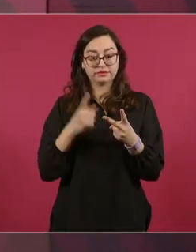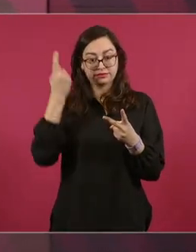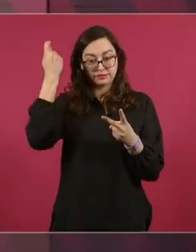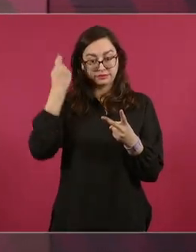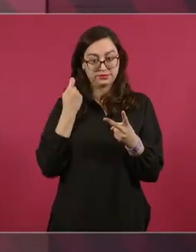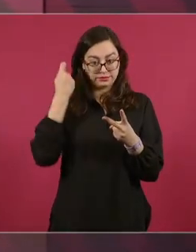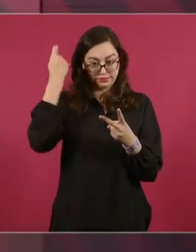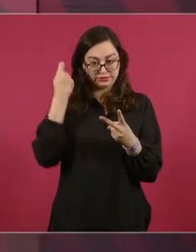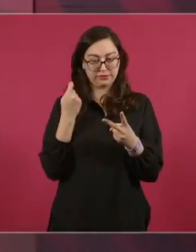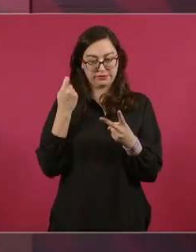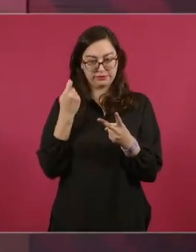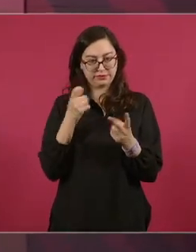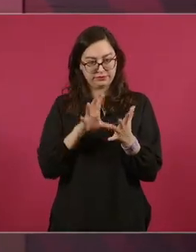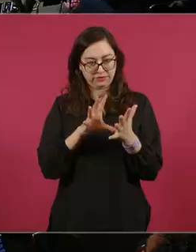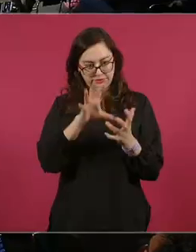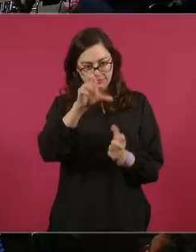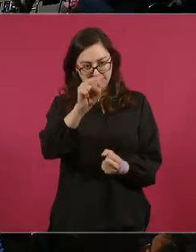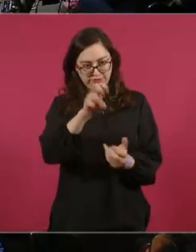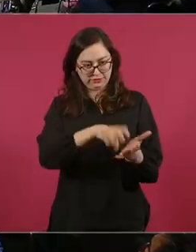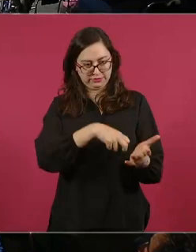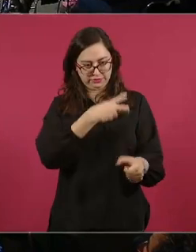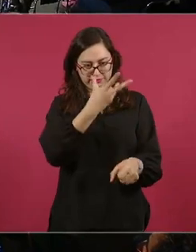pensiones.